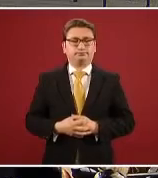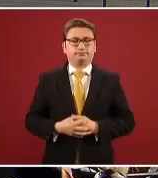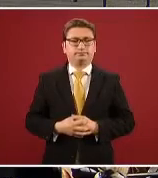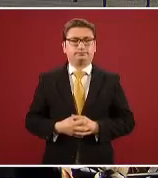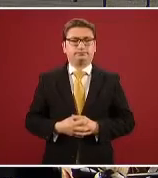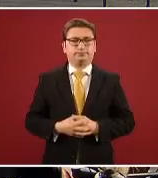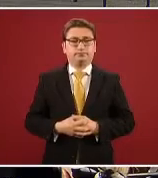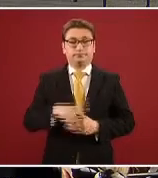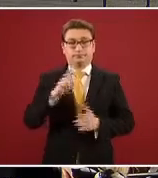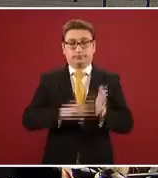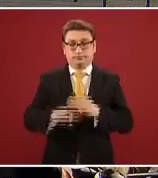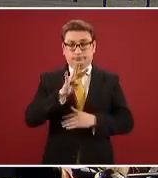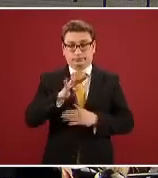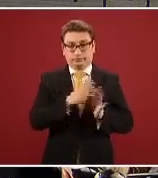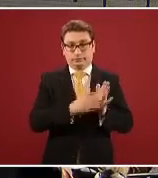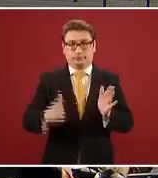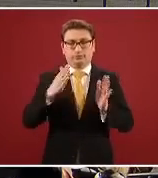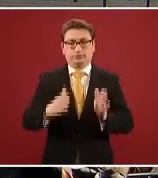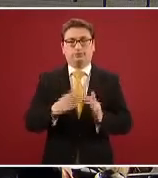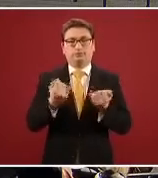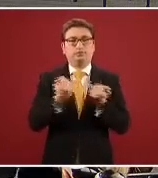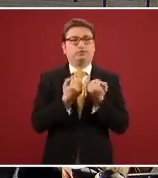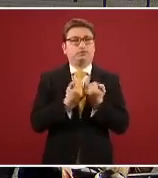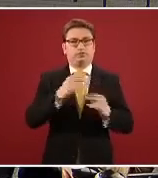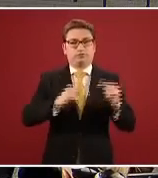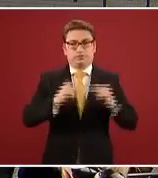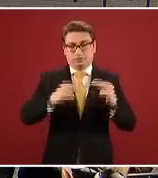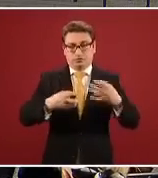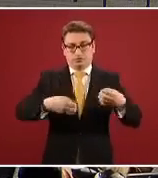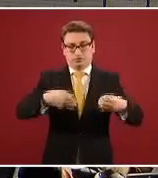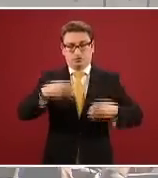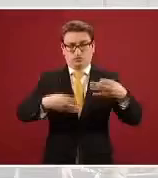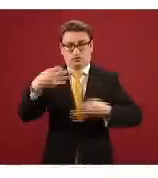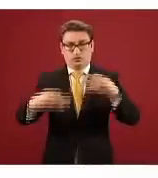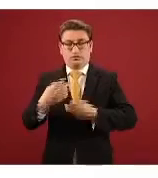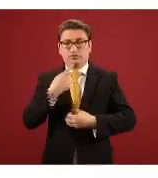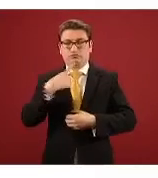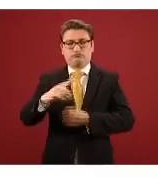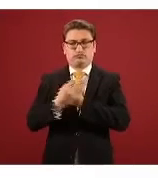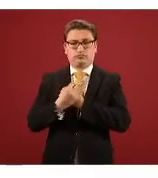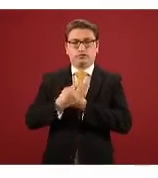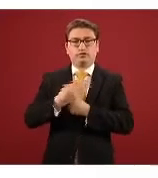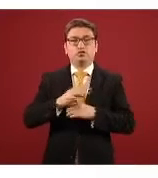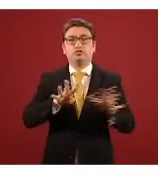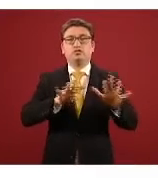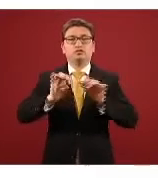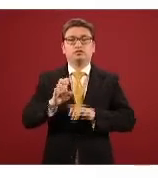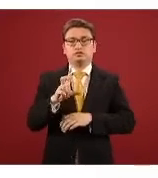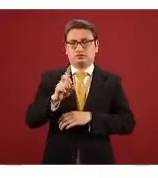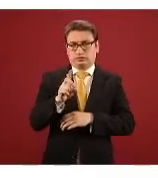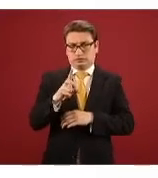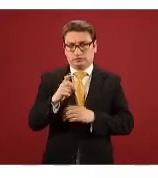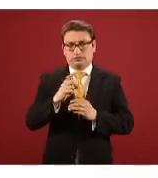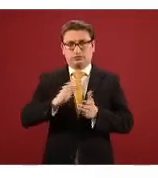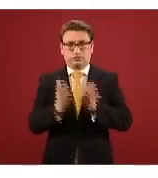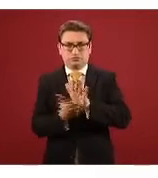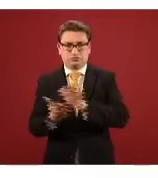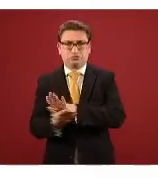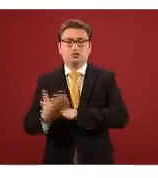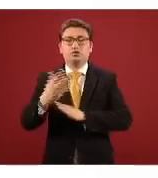Durante el año 2019 también aumentó el número de juicios de amparo, 930 expedientes con corte al 15 de diciembre